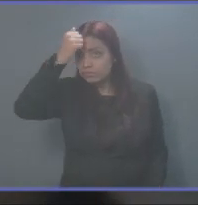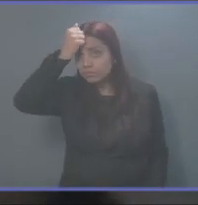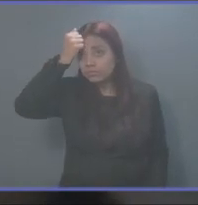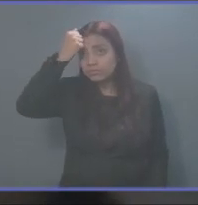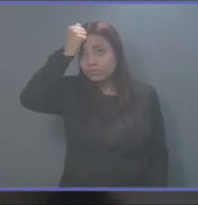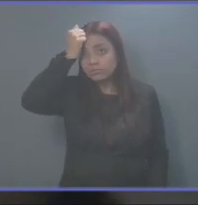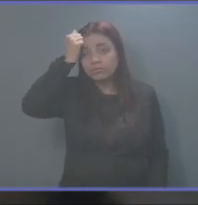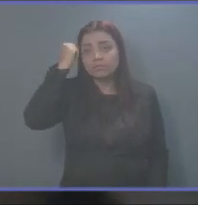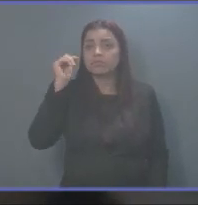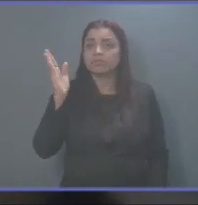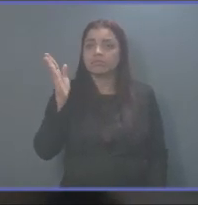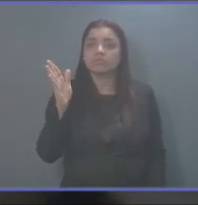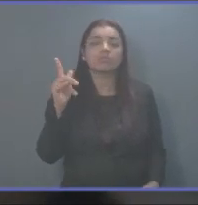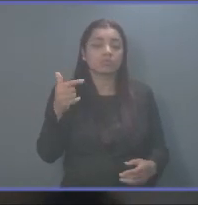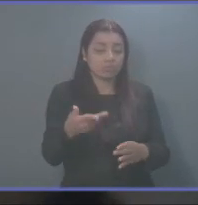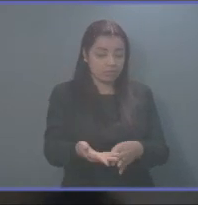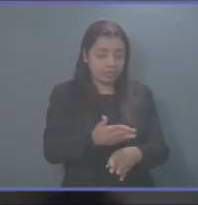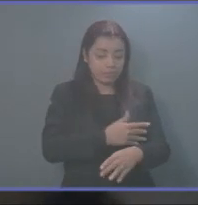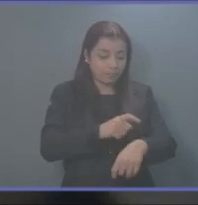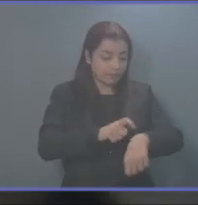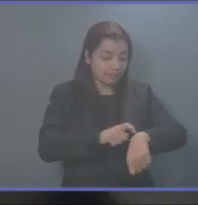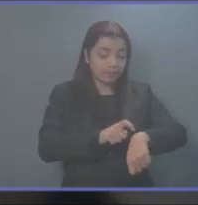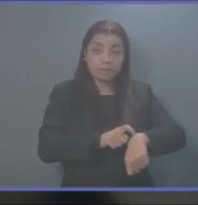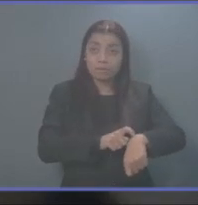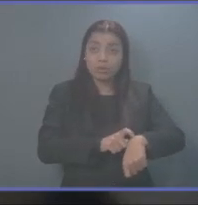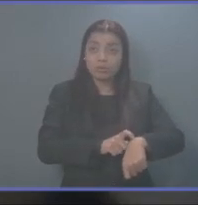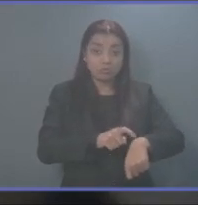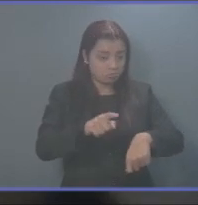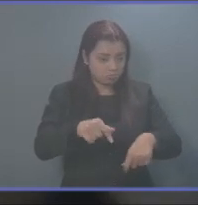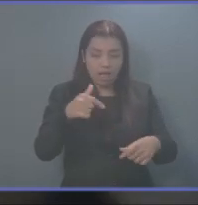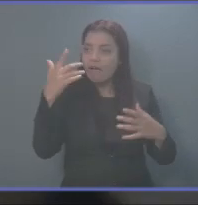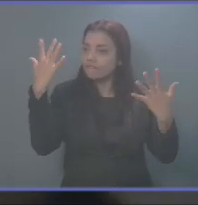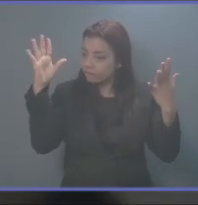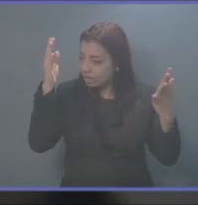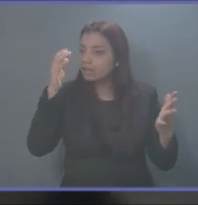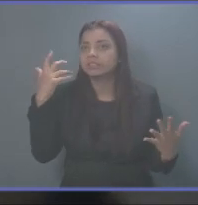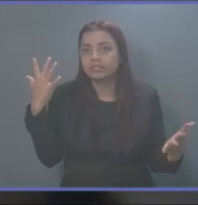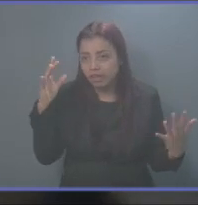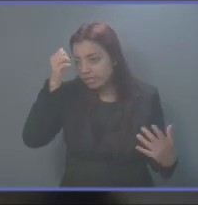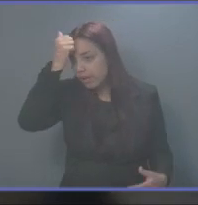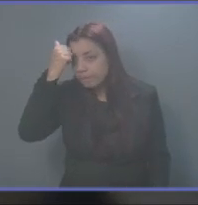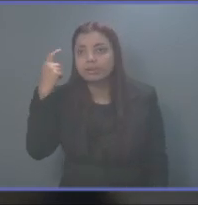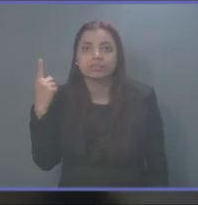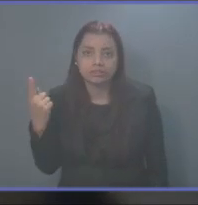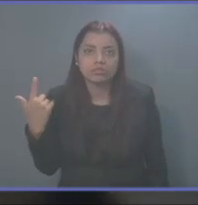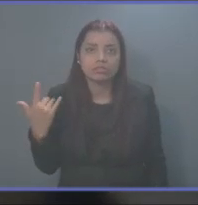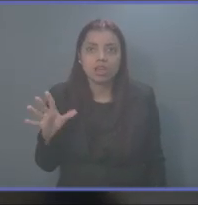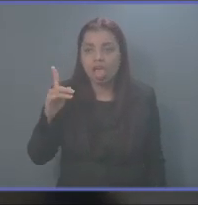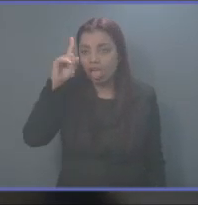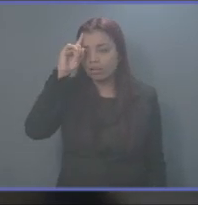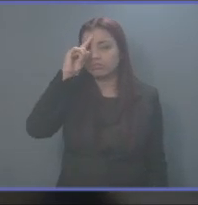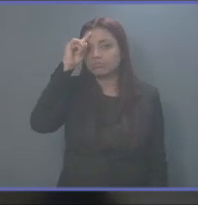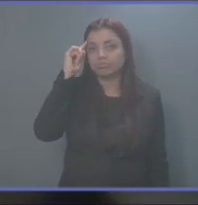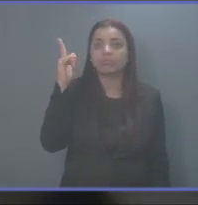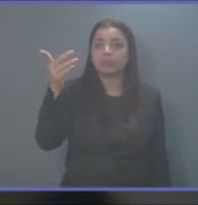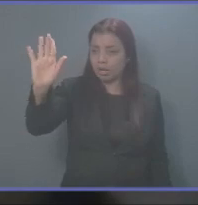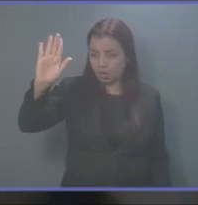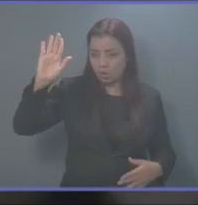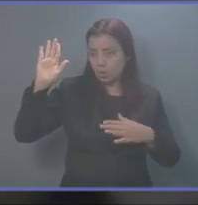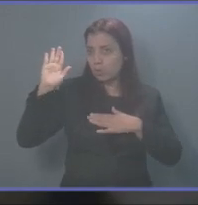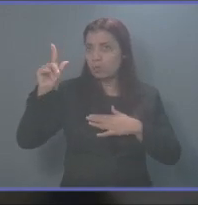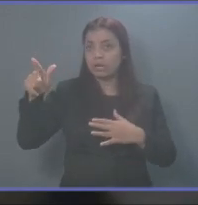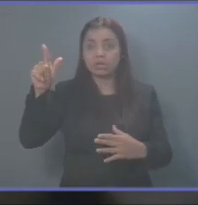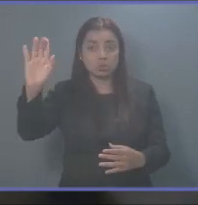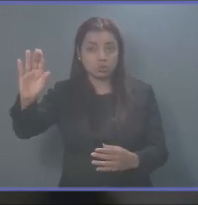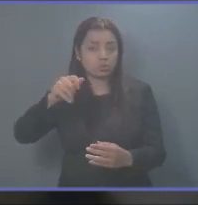lección y haber presentado la petición de estos fondos en el tiempo que corresponde para cumplir con su responsabilidad con los miembros de